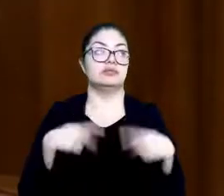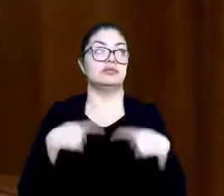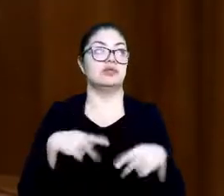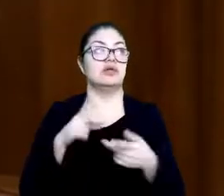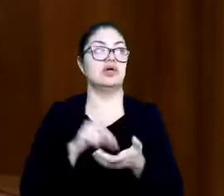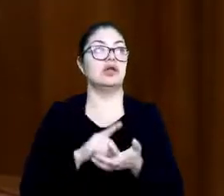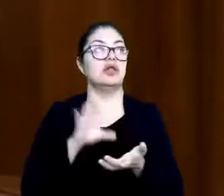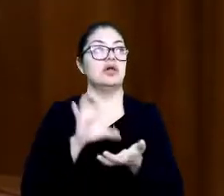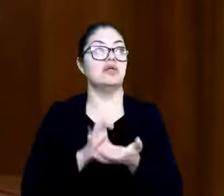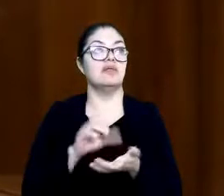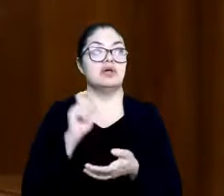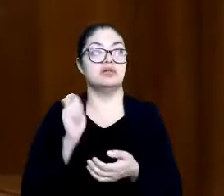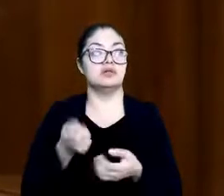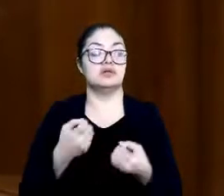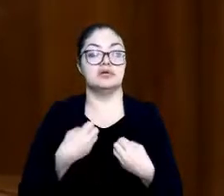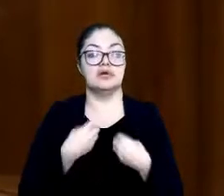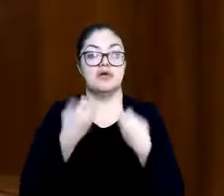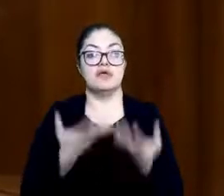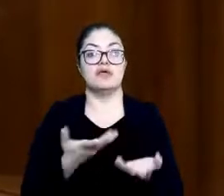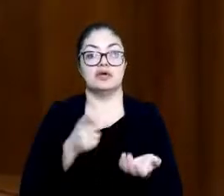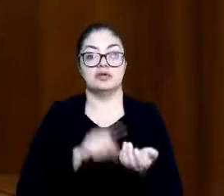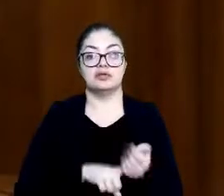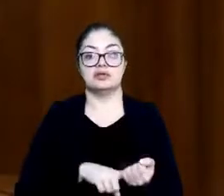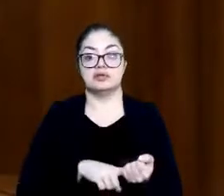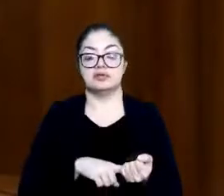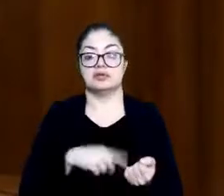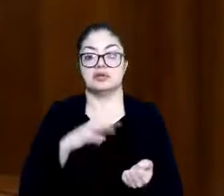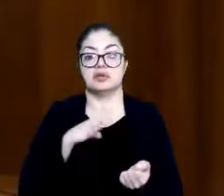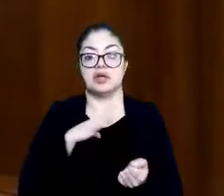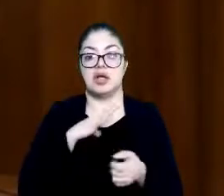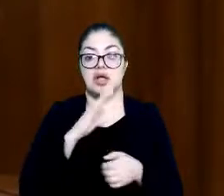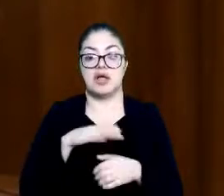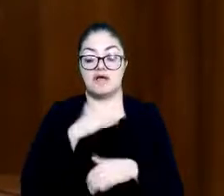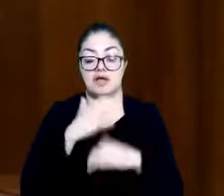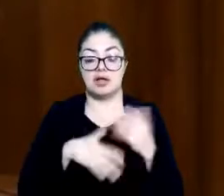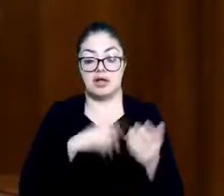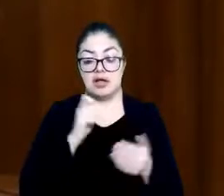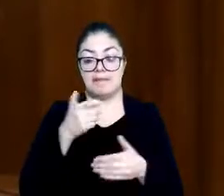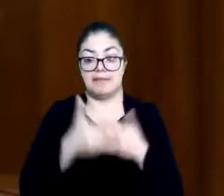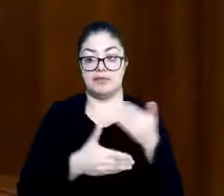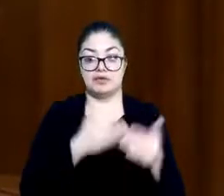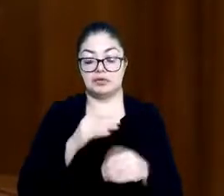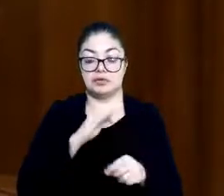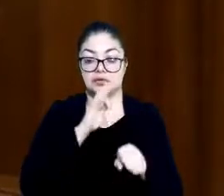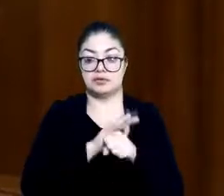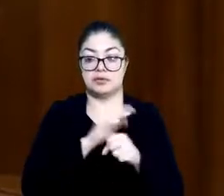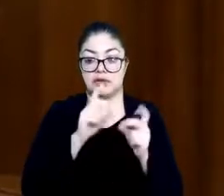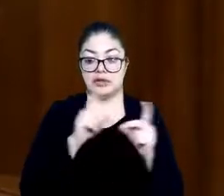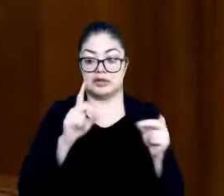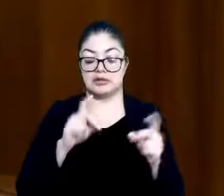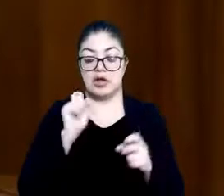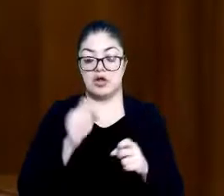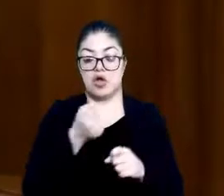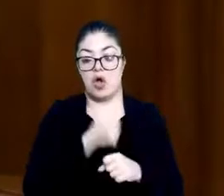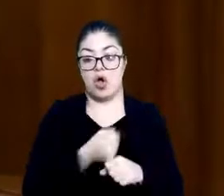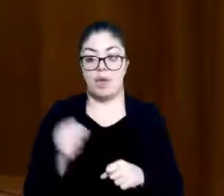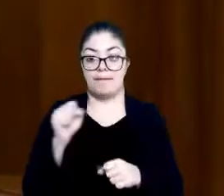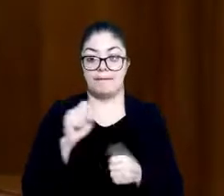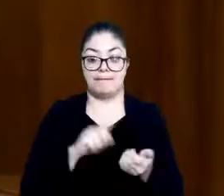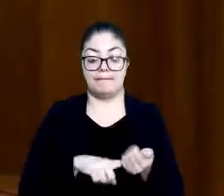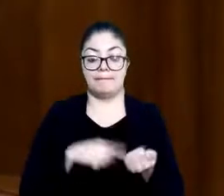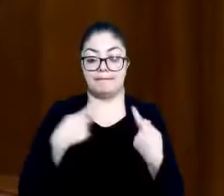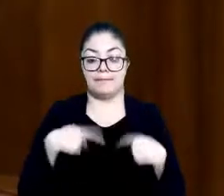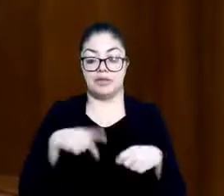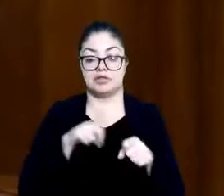discapacidad, ofreciéndole una oportunidad de acreditación al final del proceso, reforzando el desarrollo de sus competencias personales